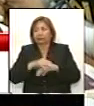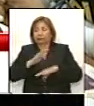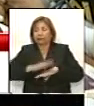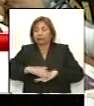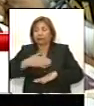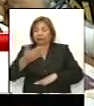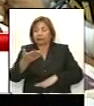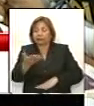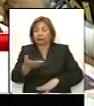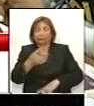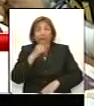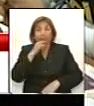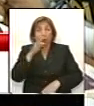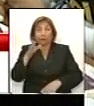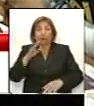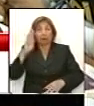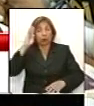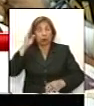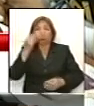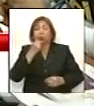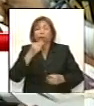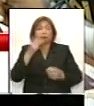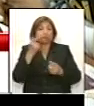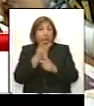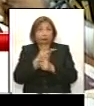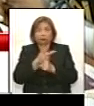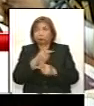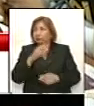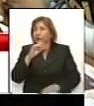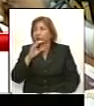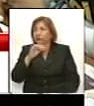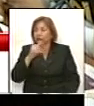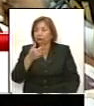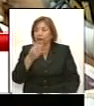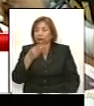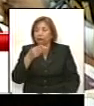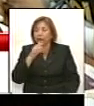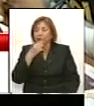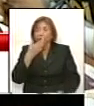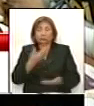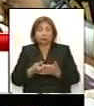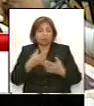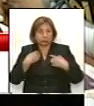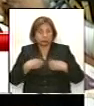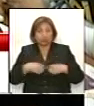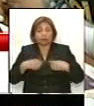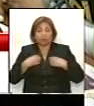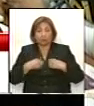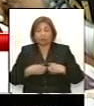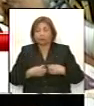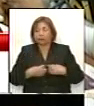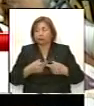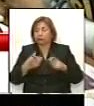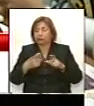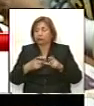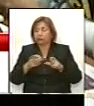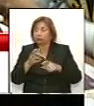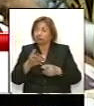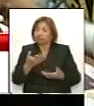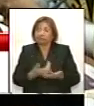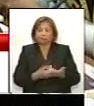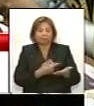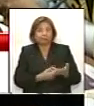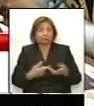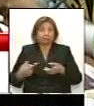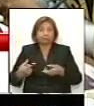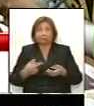que no le recibieron la denuncia por segunda vez. Fui como con mi carnet de abogada y, claro, tuvimos toda una disputa,